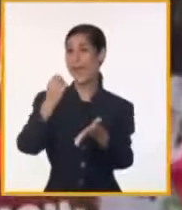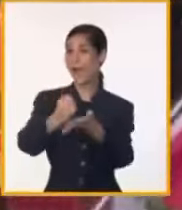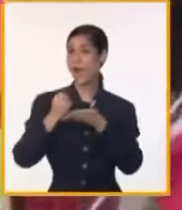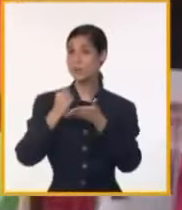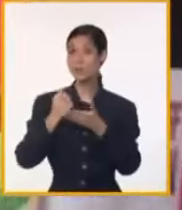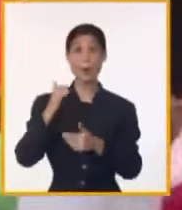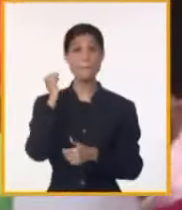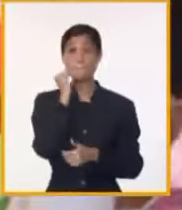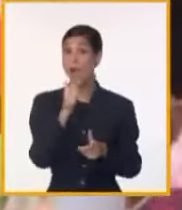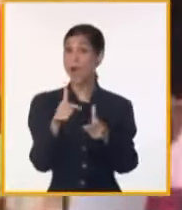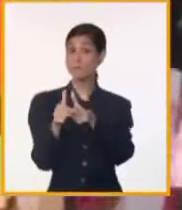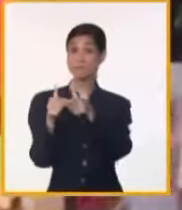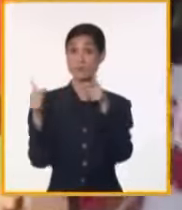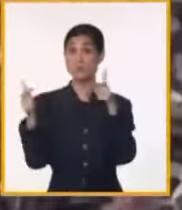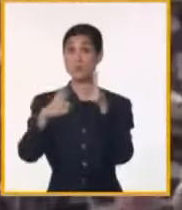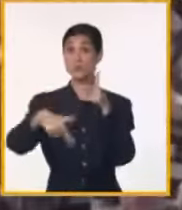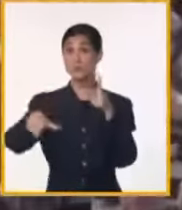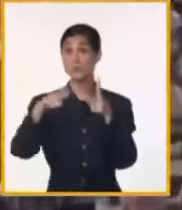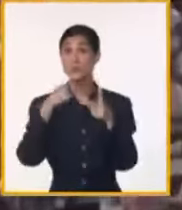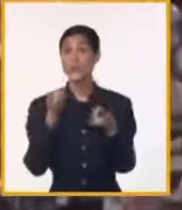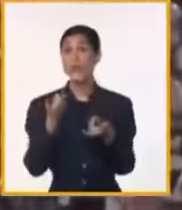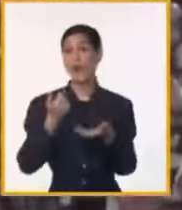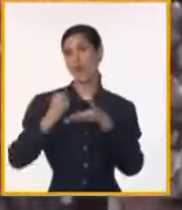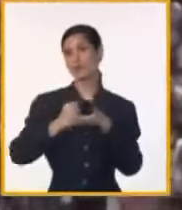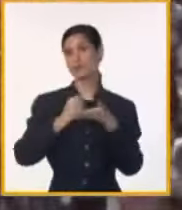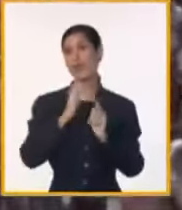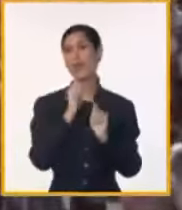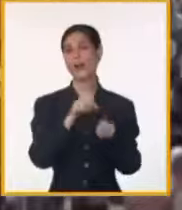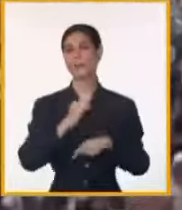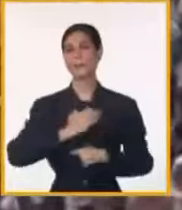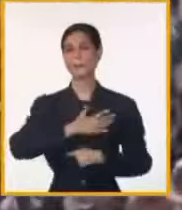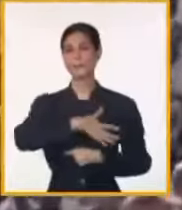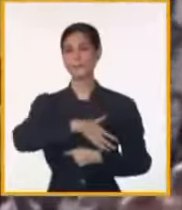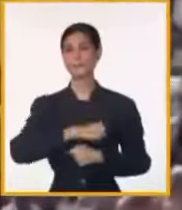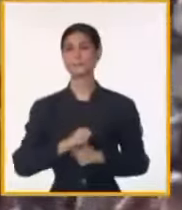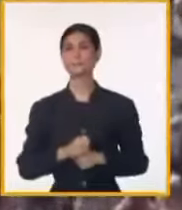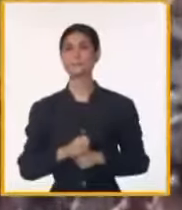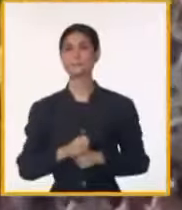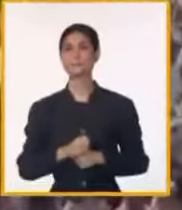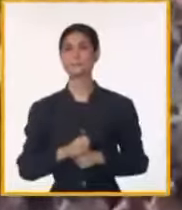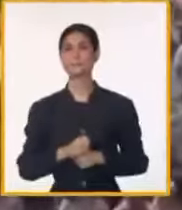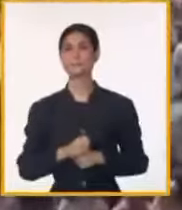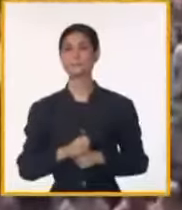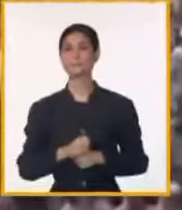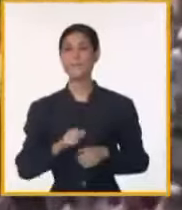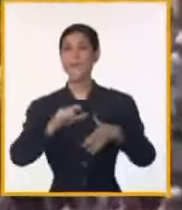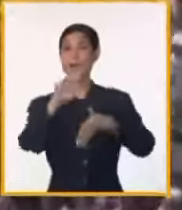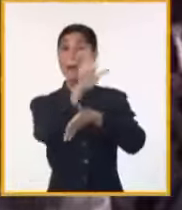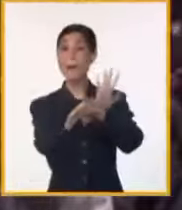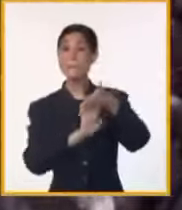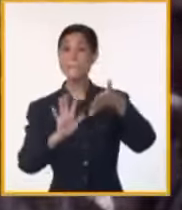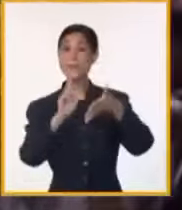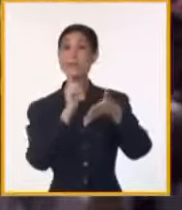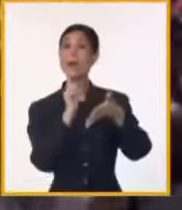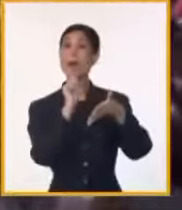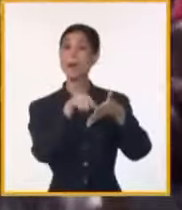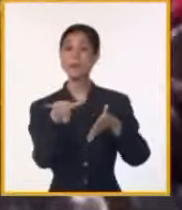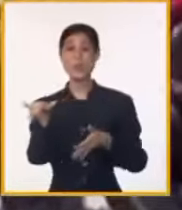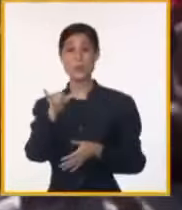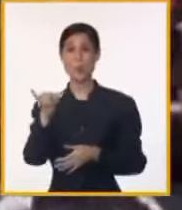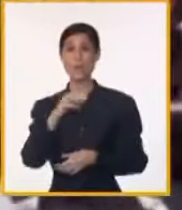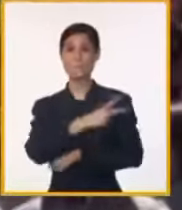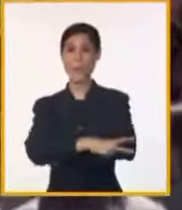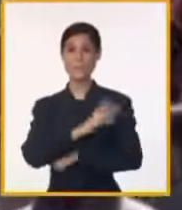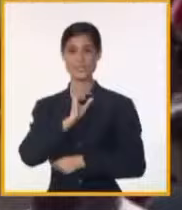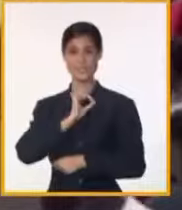fin a la escalada del conflicto en América cerca de 1000 miembros de la comunidad Palestina en Chile que tiene la mayor